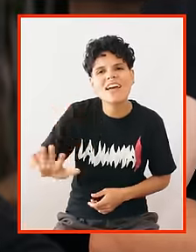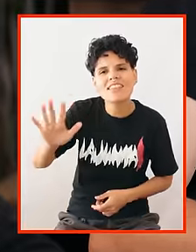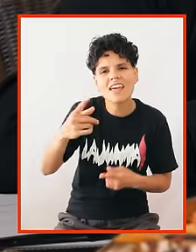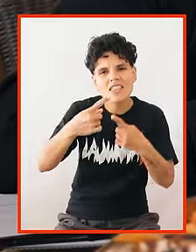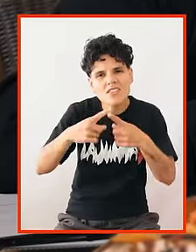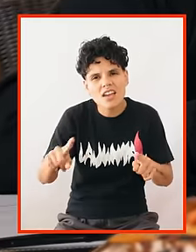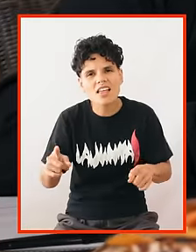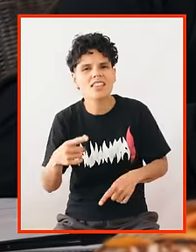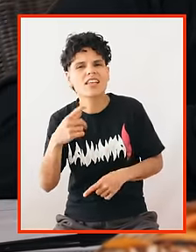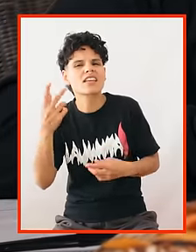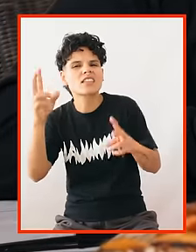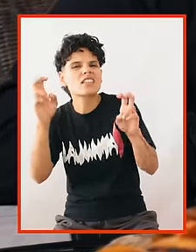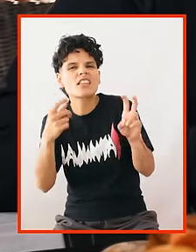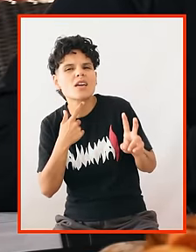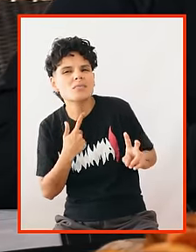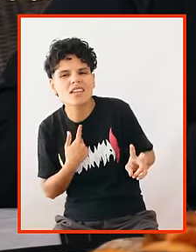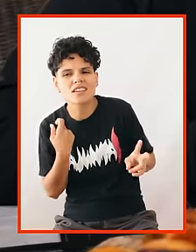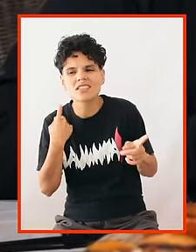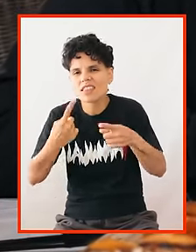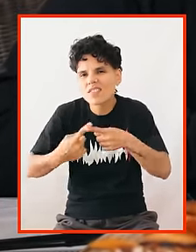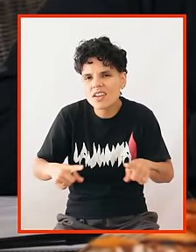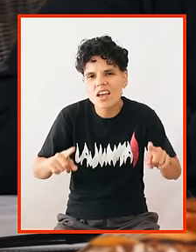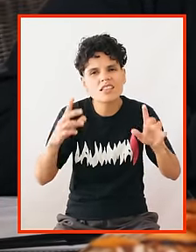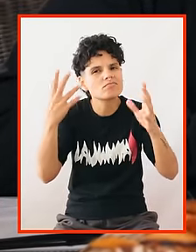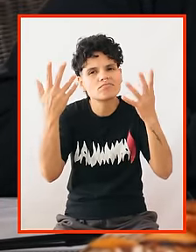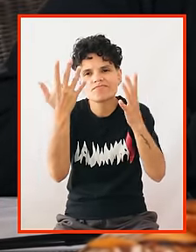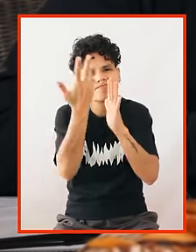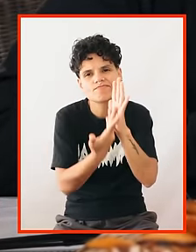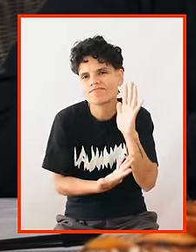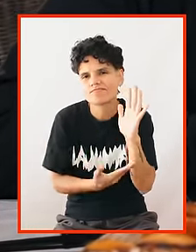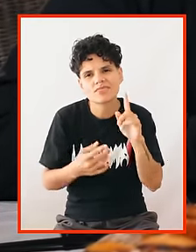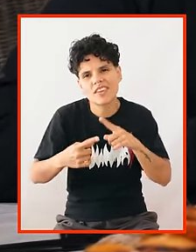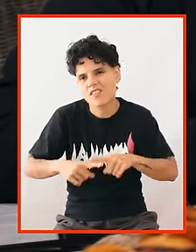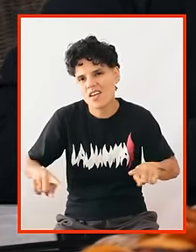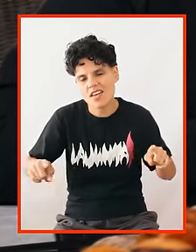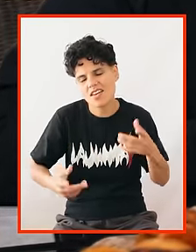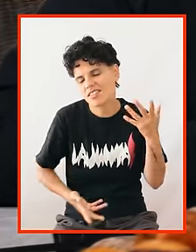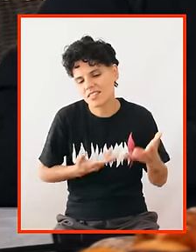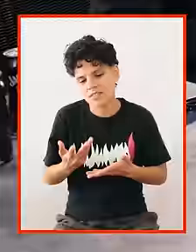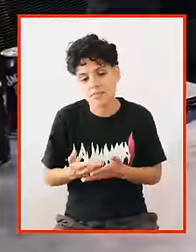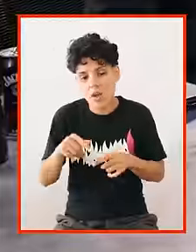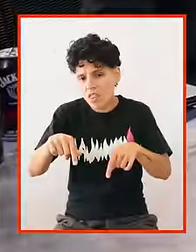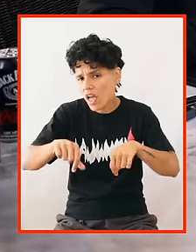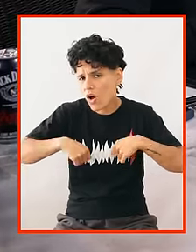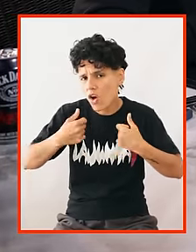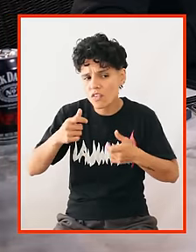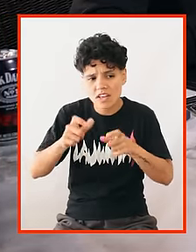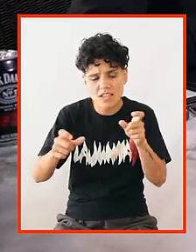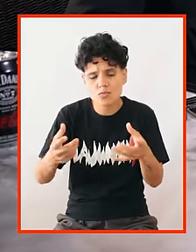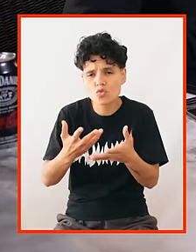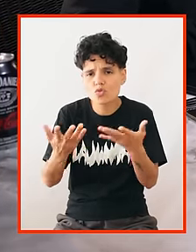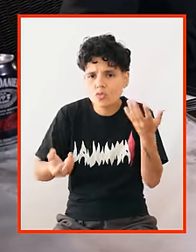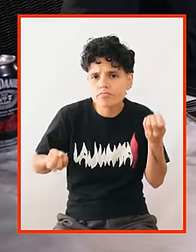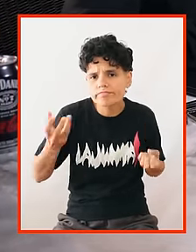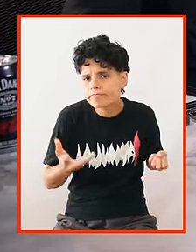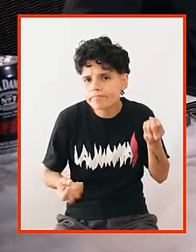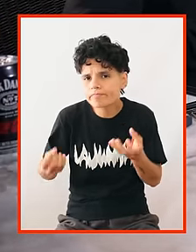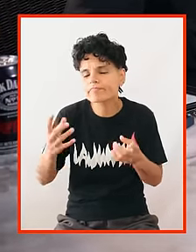gusta. Hay hoy día mucha gente joven que hace música, pero